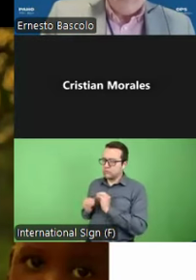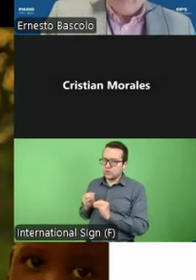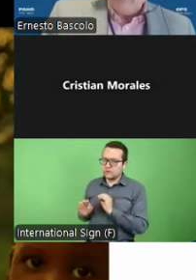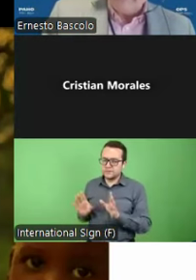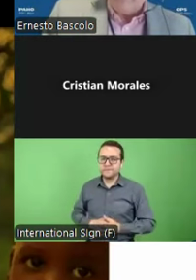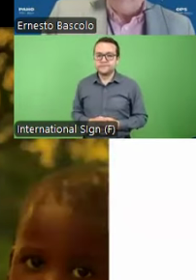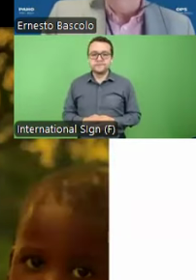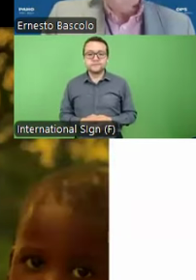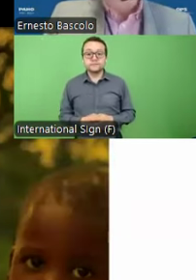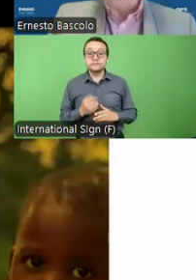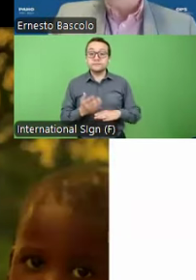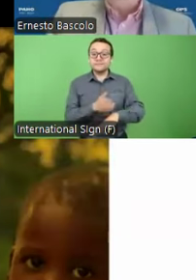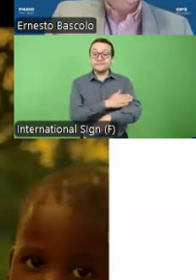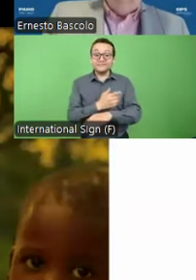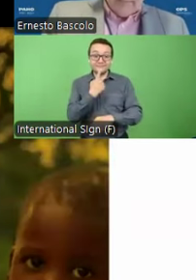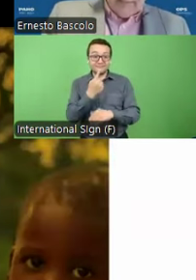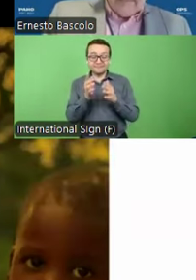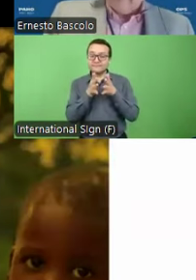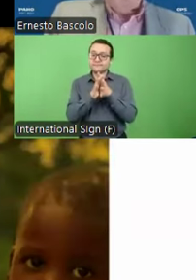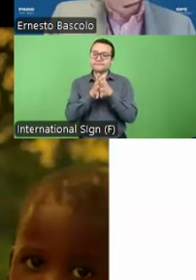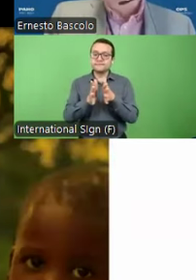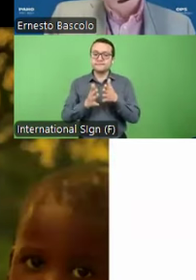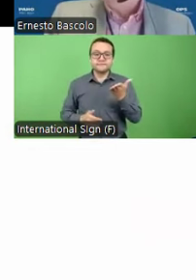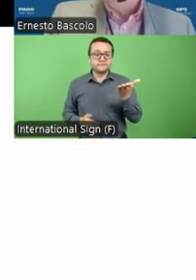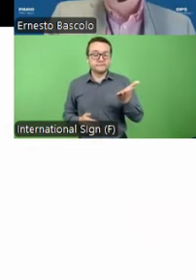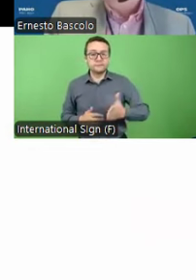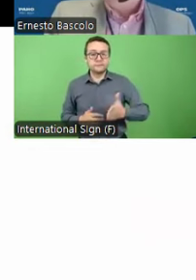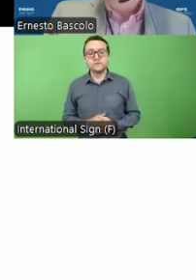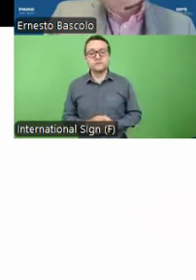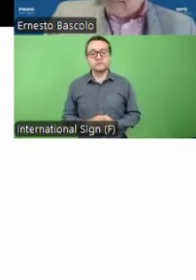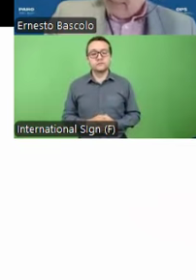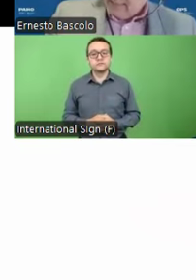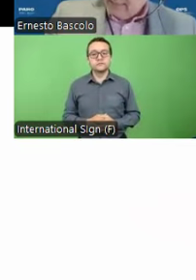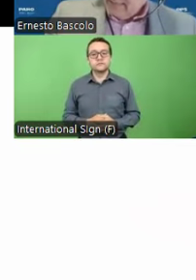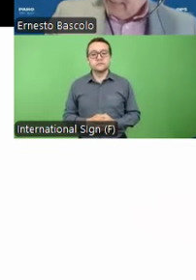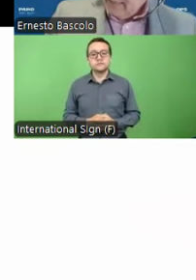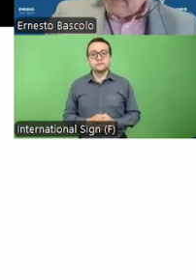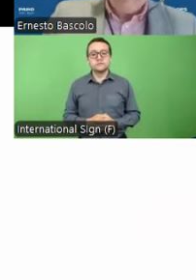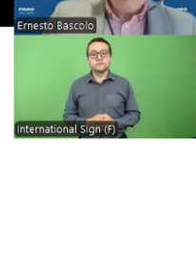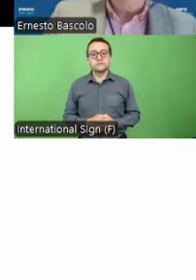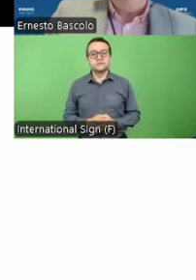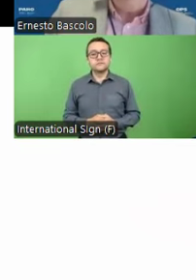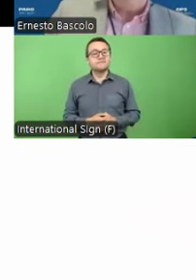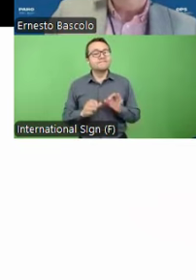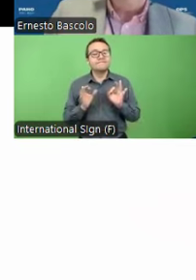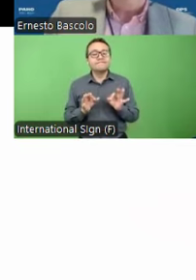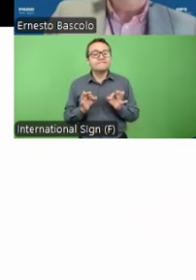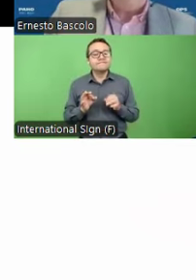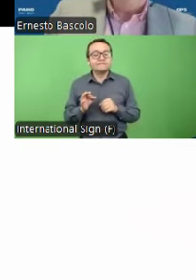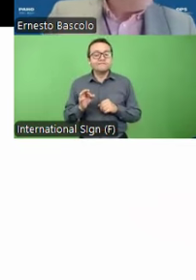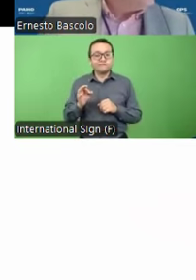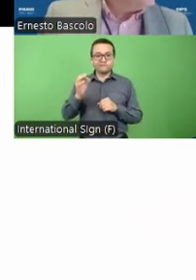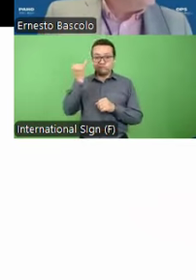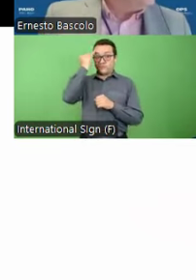Bueno, como le comentaba previamente, eh, Comme la, je vous le la disais, donc, iniciativa por parte del director